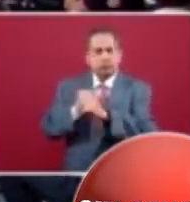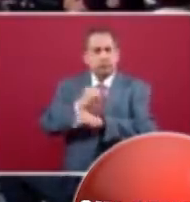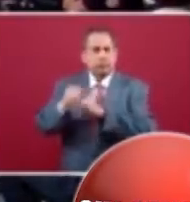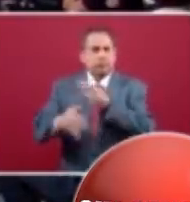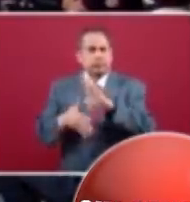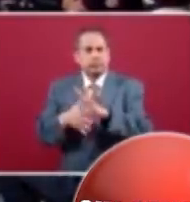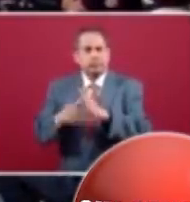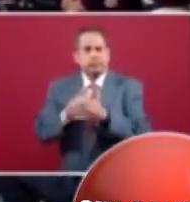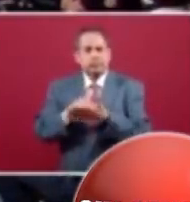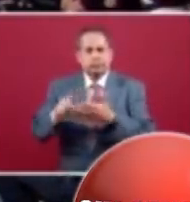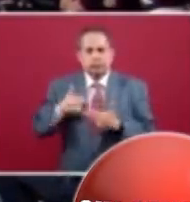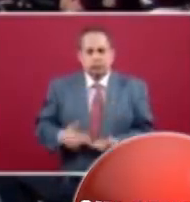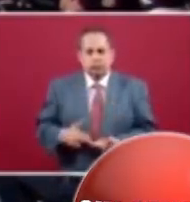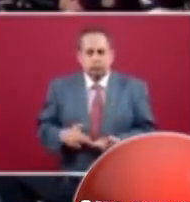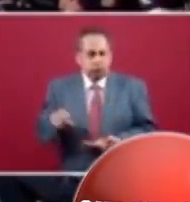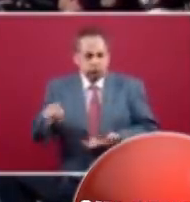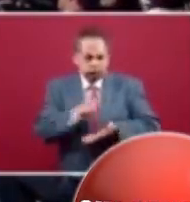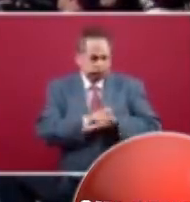Derechos Humanos,